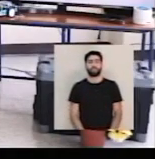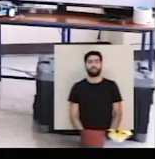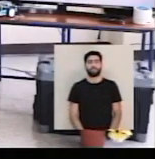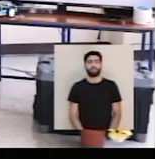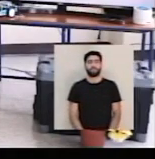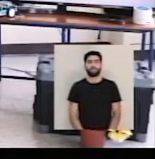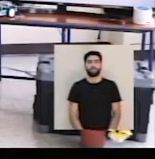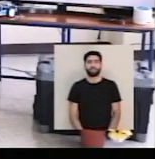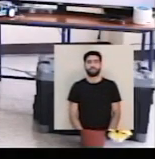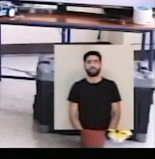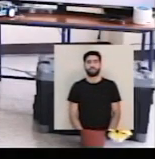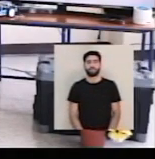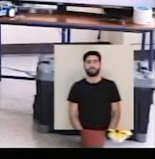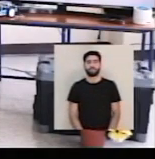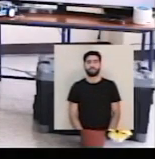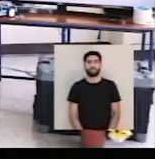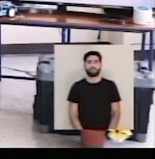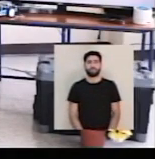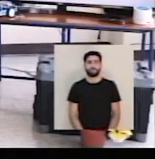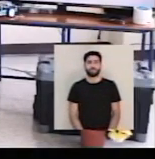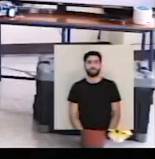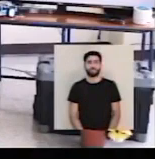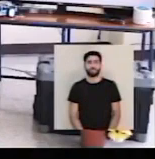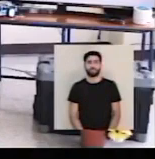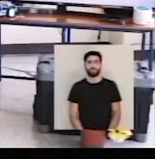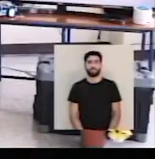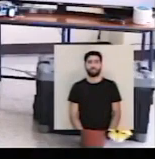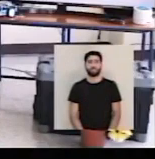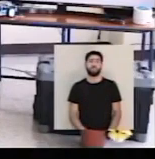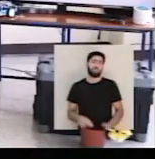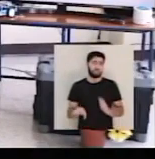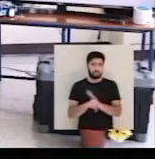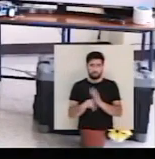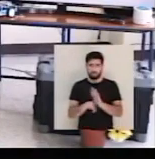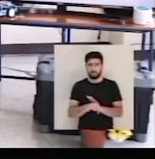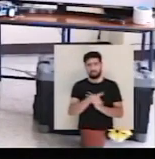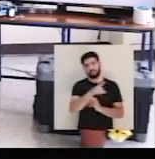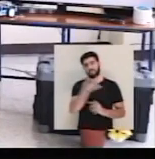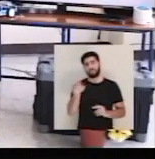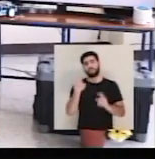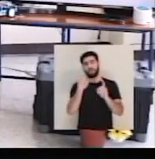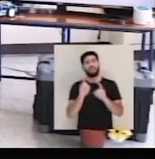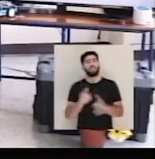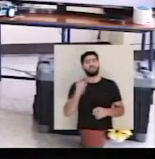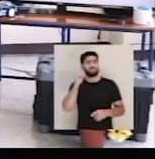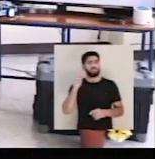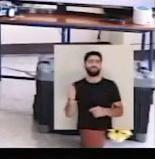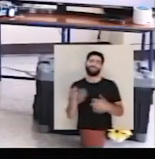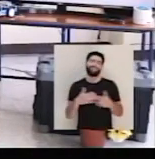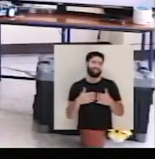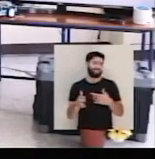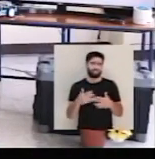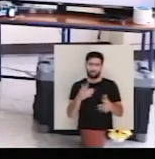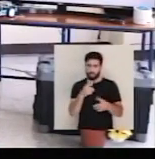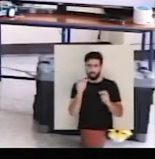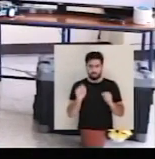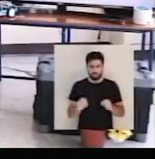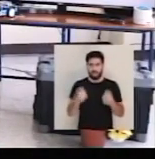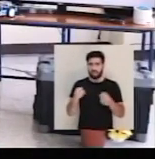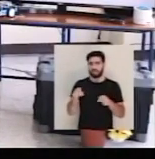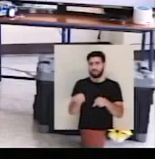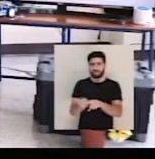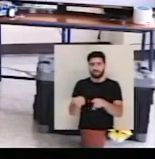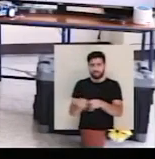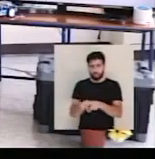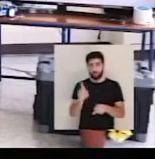Si en su casa hay un estudiante, un adulto con discapacidad, igual puede hacer todas estas